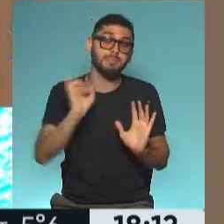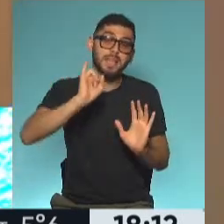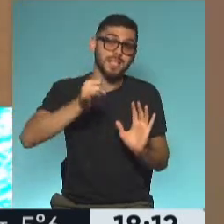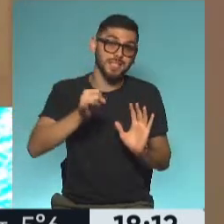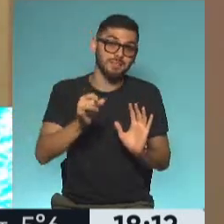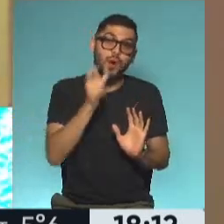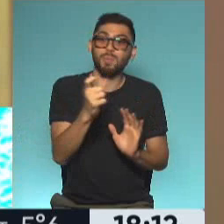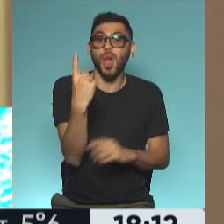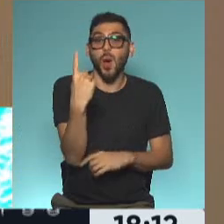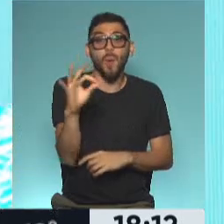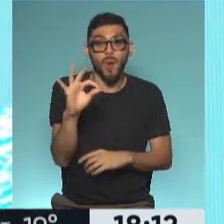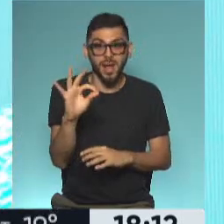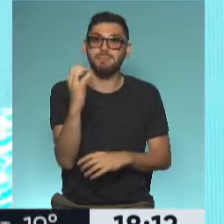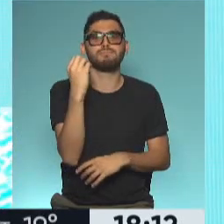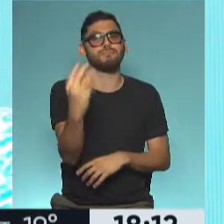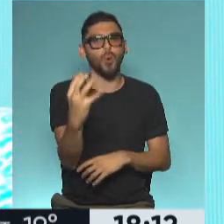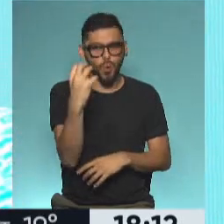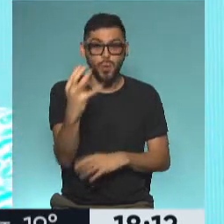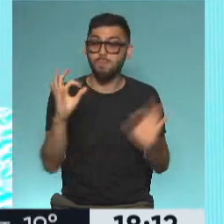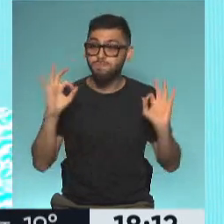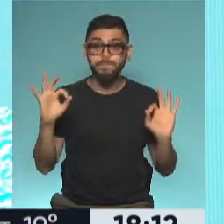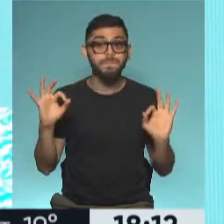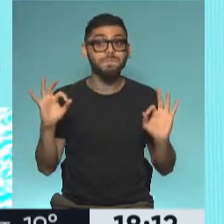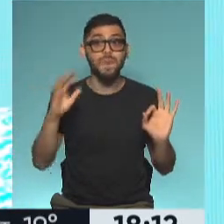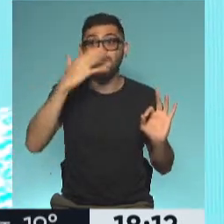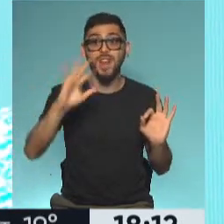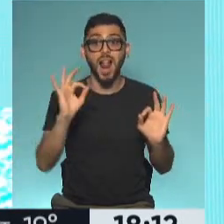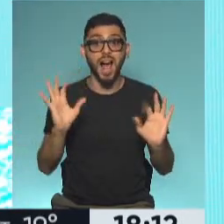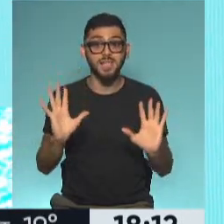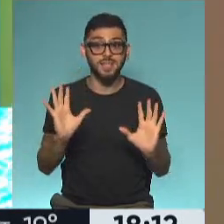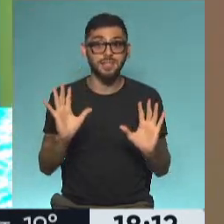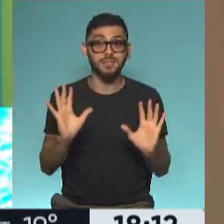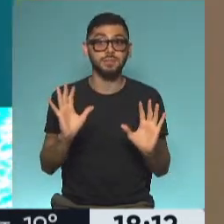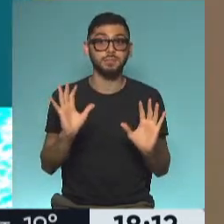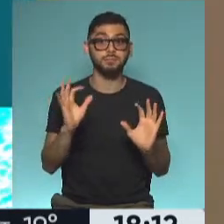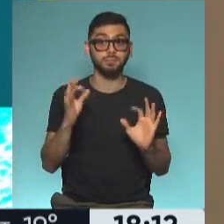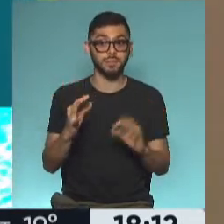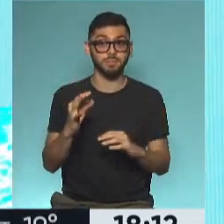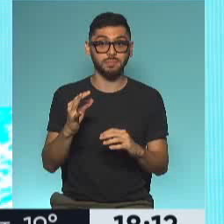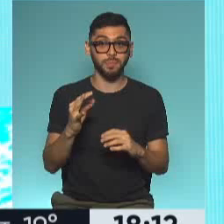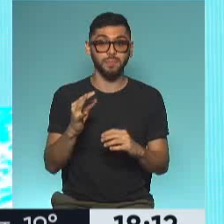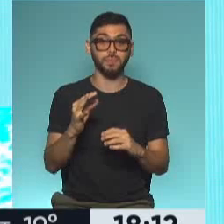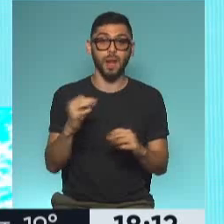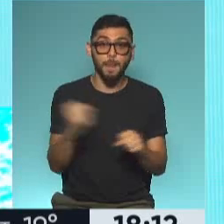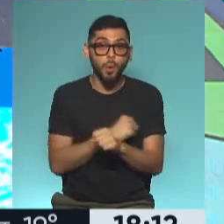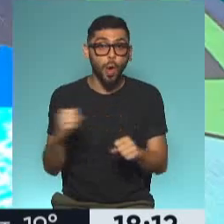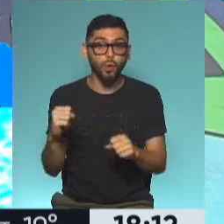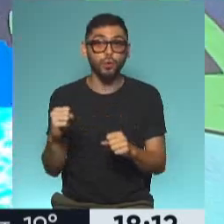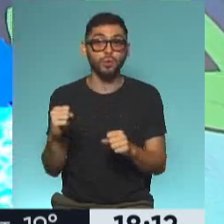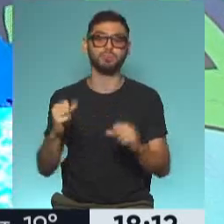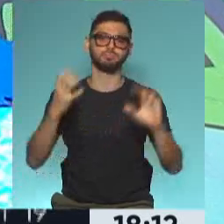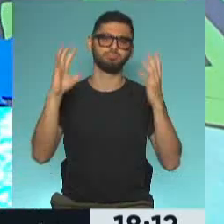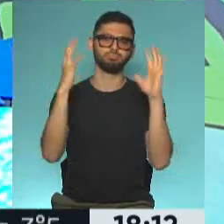la única respuesta que tenía. Okay. ¿Respuesta final? ¿Respuesta final? Sí. ¿Respuesta final aprobado? ¿Se la juega? ¿Aprobado? Sí, aprobado.